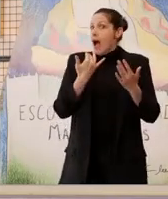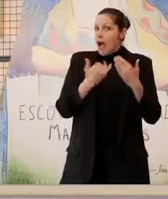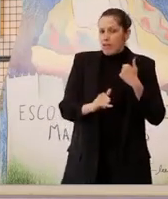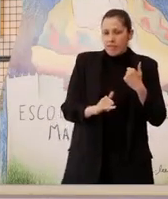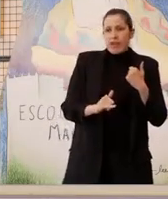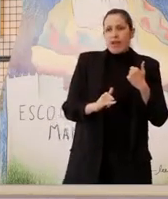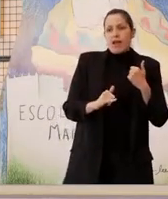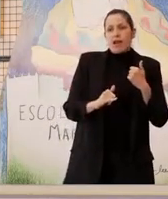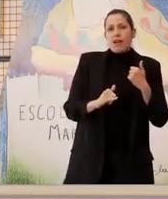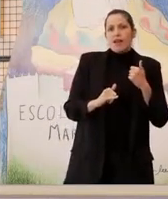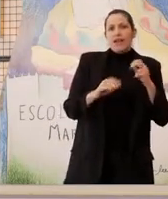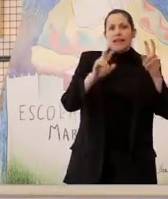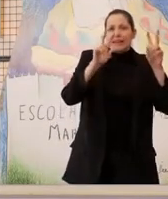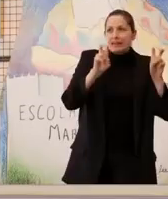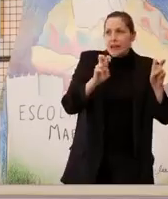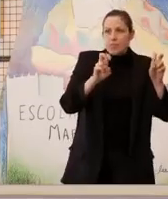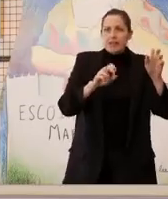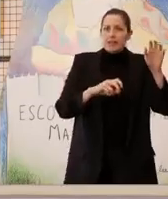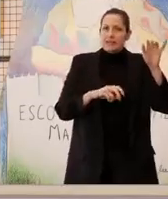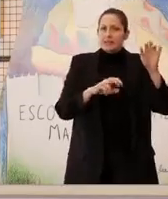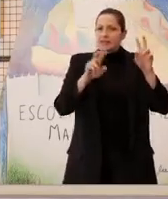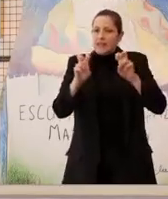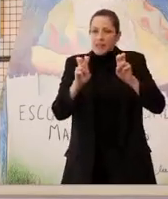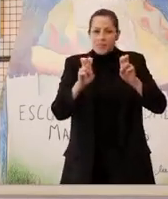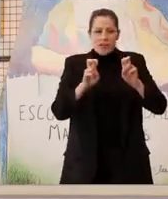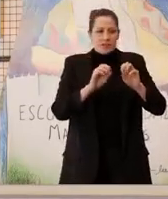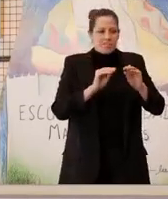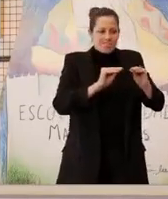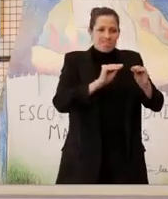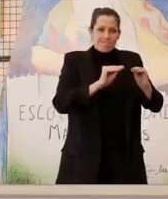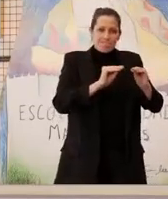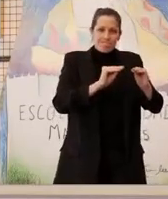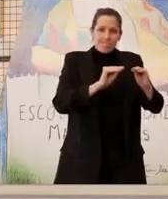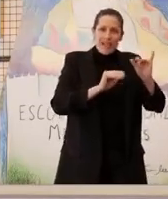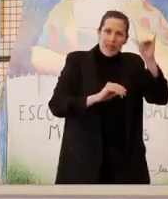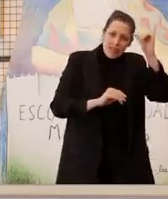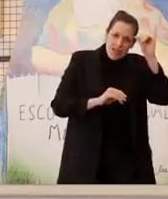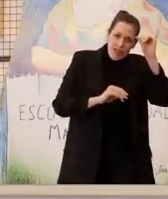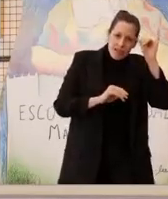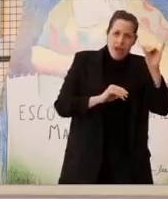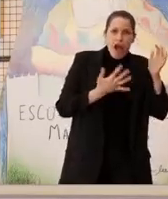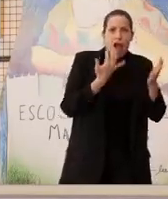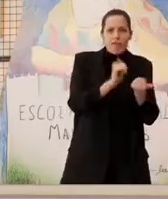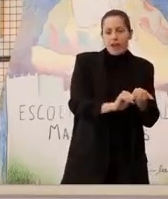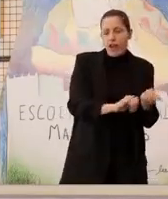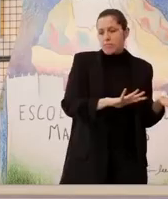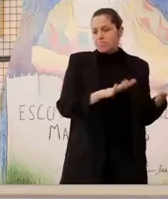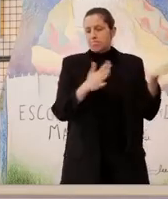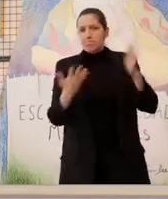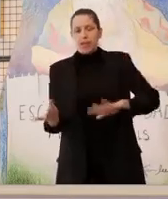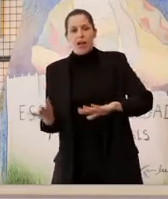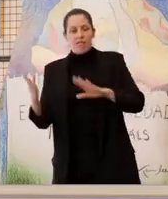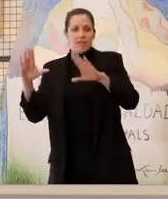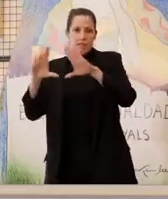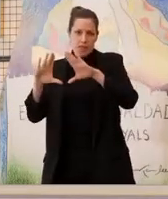temas que son de la izquierda que han sido llevados al feminismo y